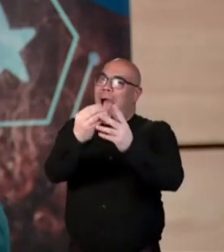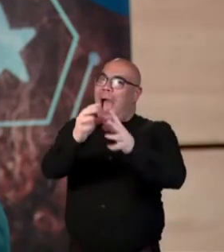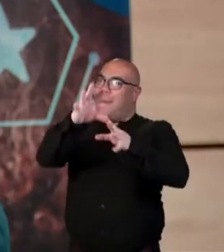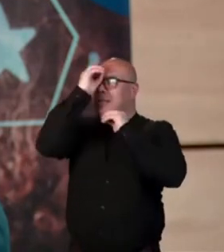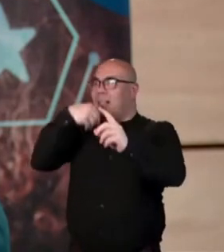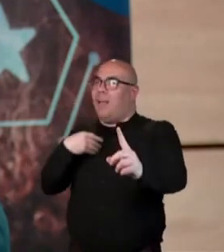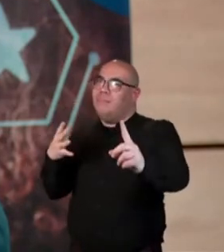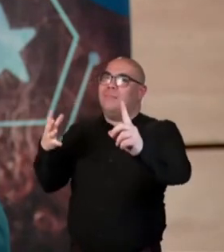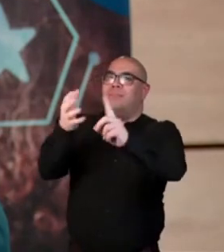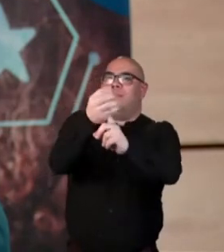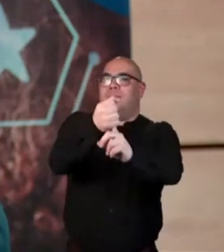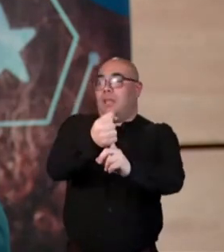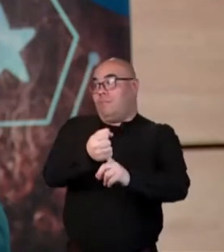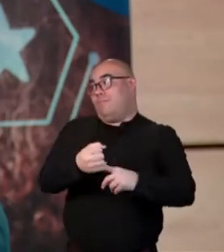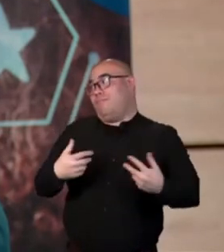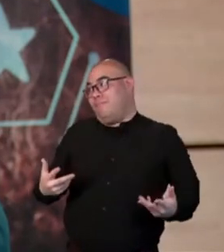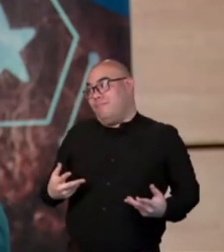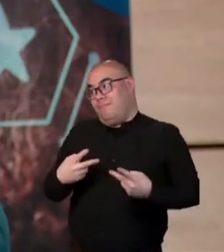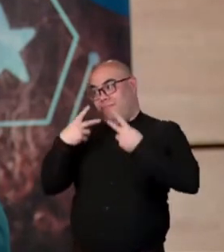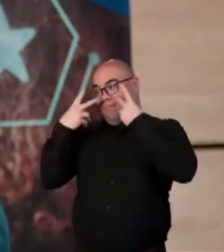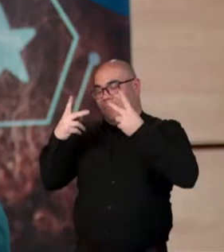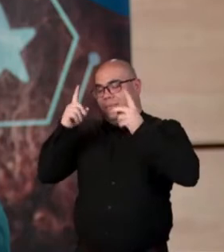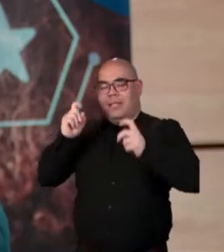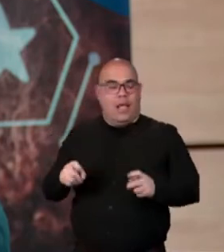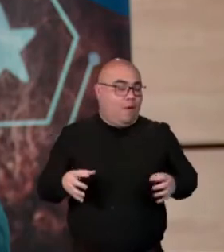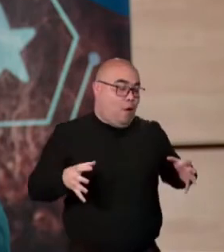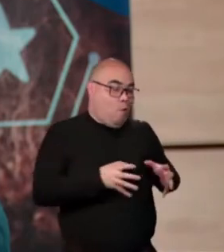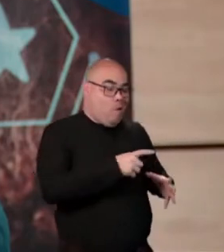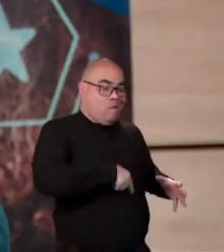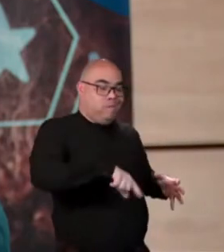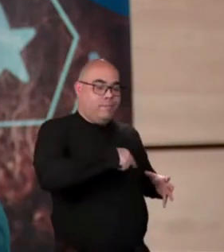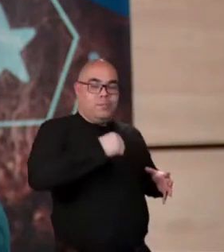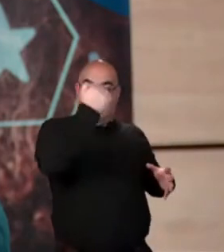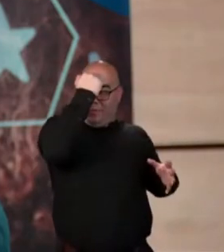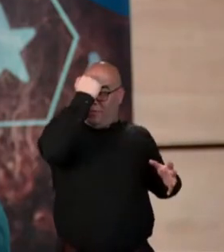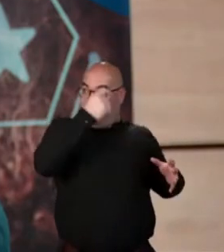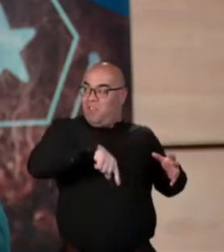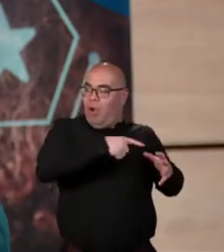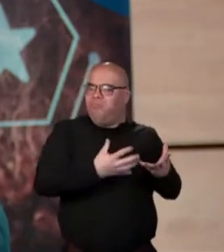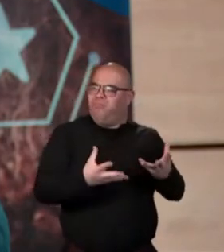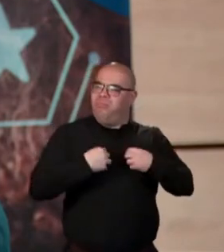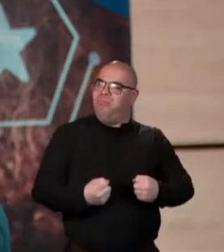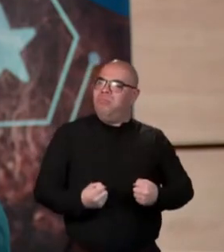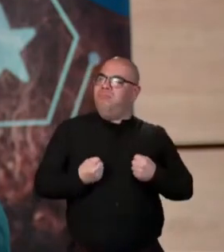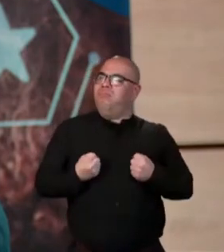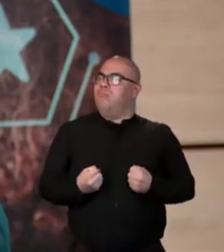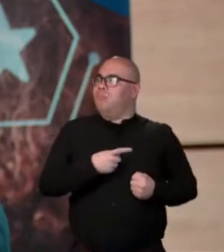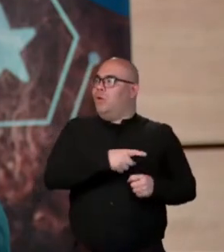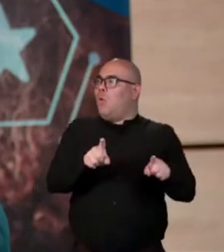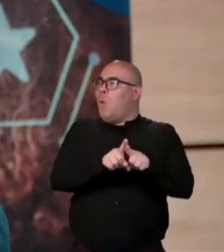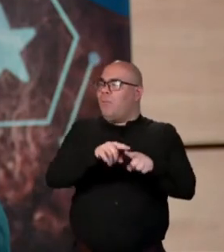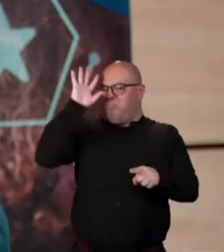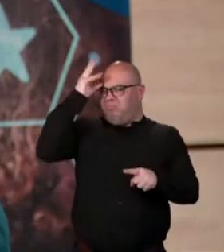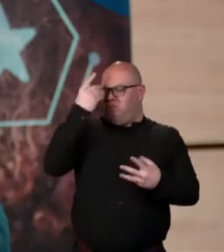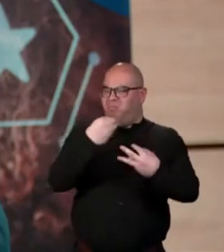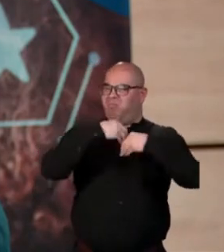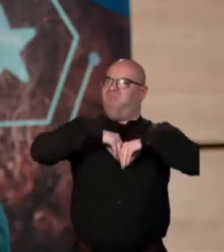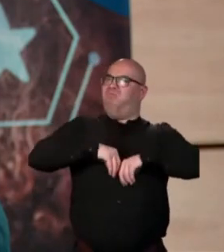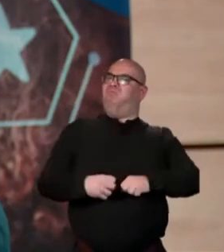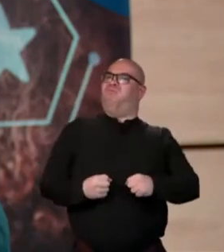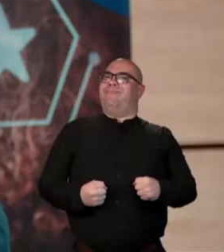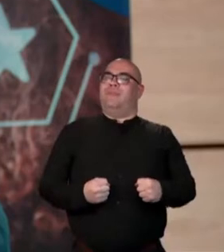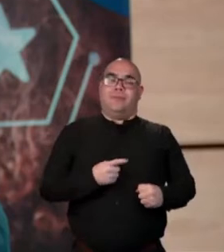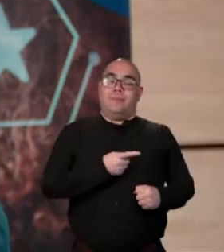debemos contar con colectivos docentes que están empoderados que dominan su disciplina pero que también